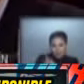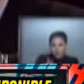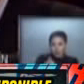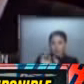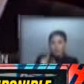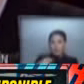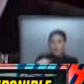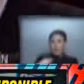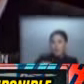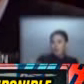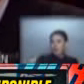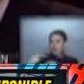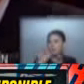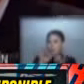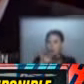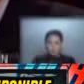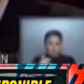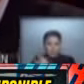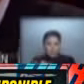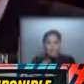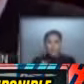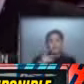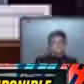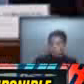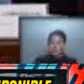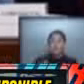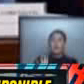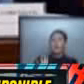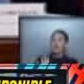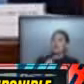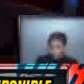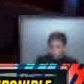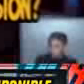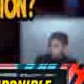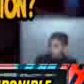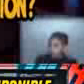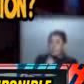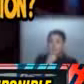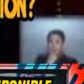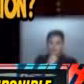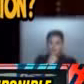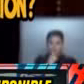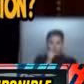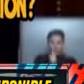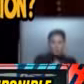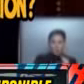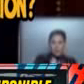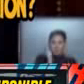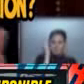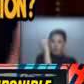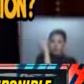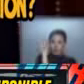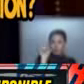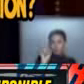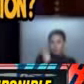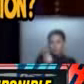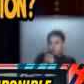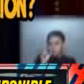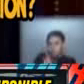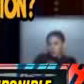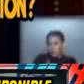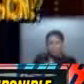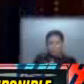rentabilidad, que tienen canales abiertos. Le pedimos que se concrete. Quien no tiene ese volumen económico, no tiene libertad de